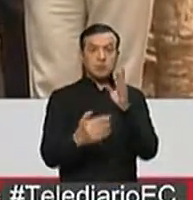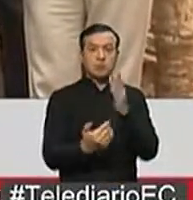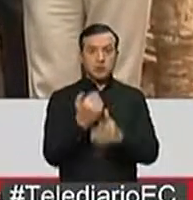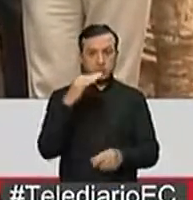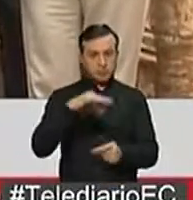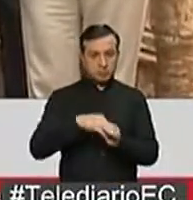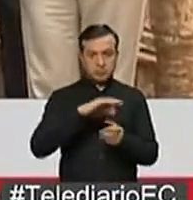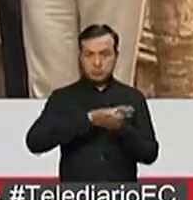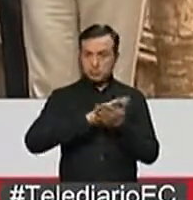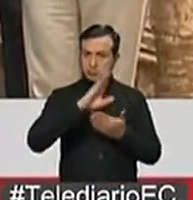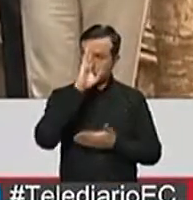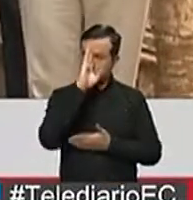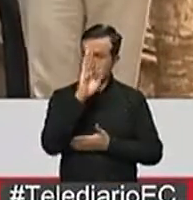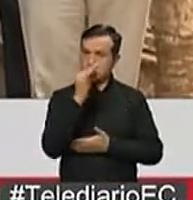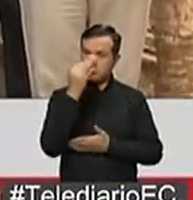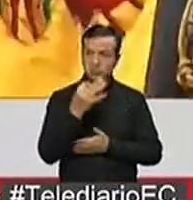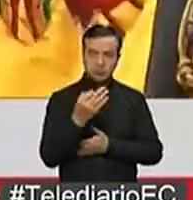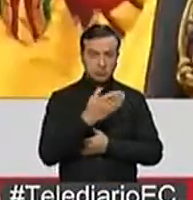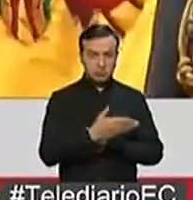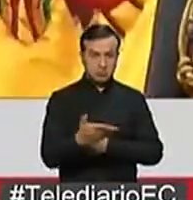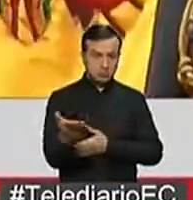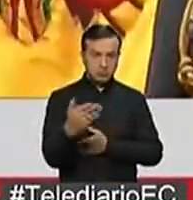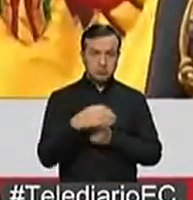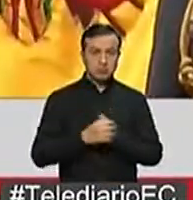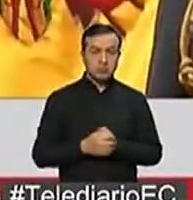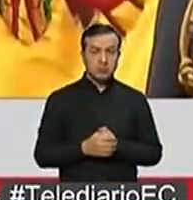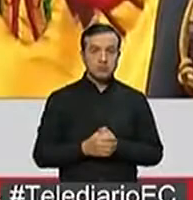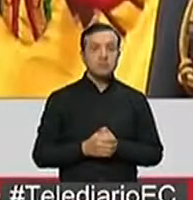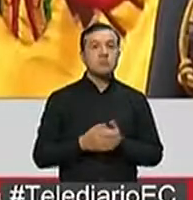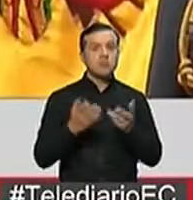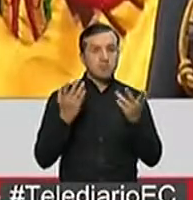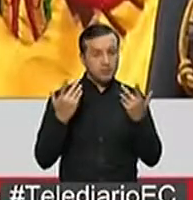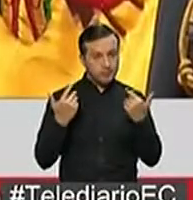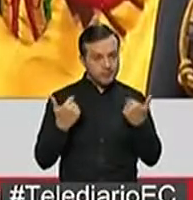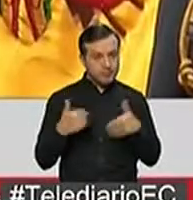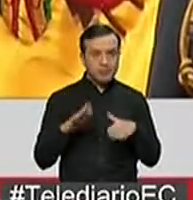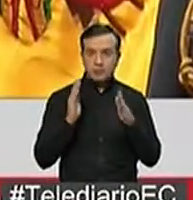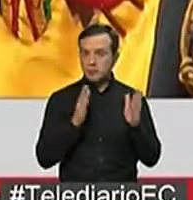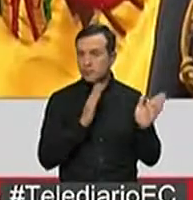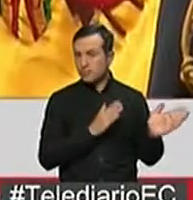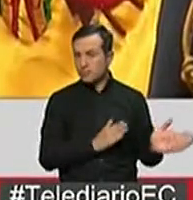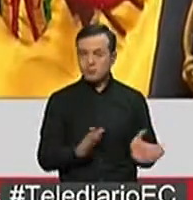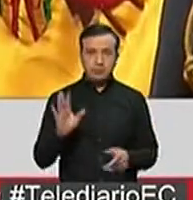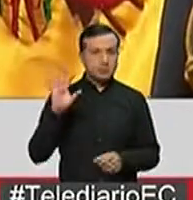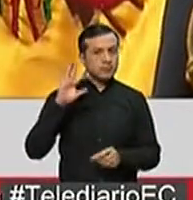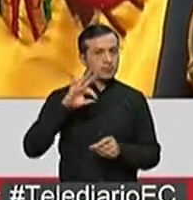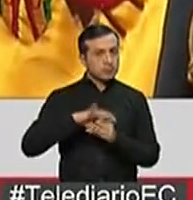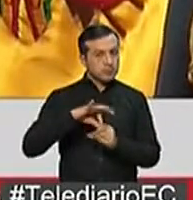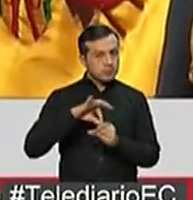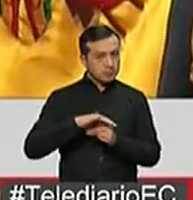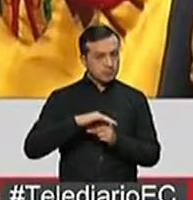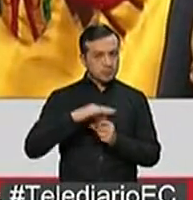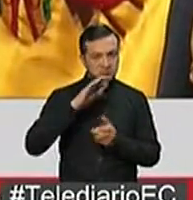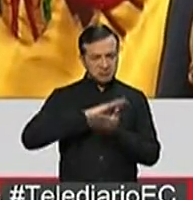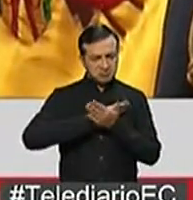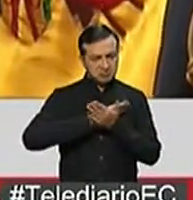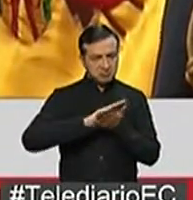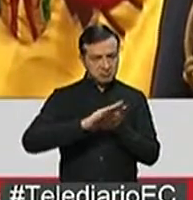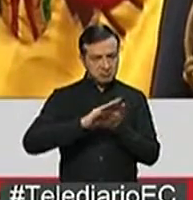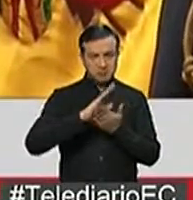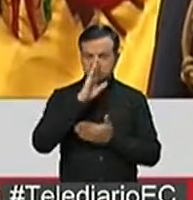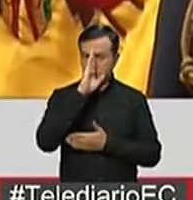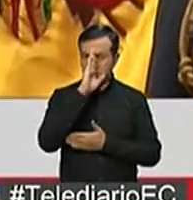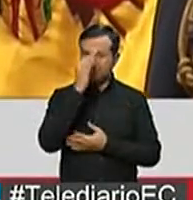elecciones limpias, justas y transparentes. Tenemos el mandato para organizar elecciones limpias,